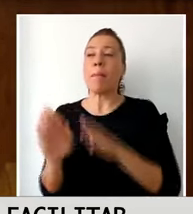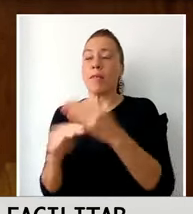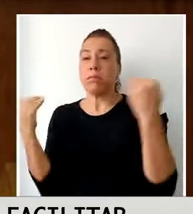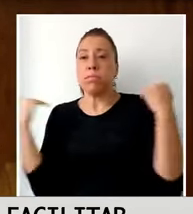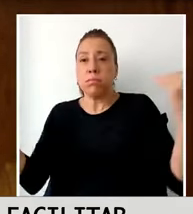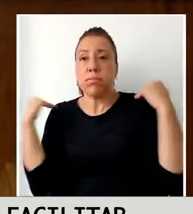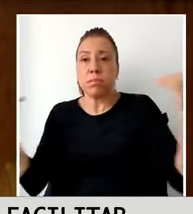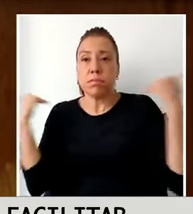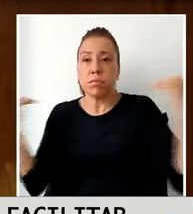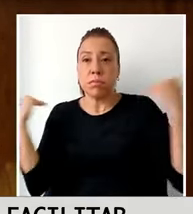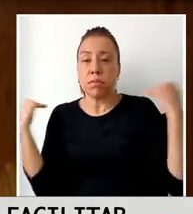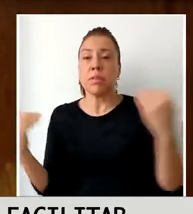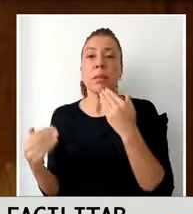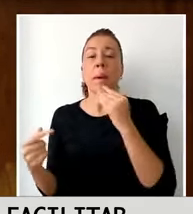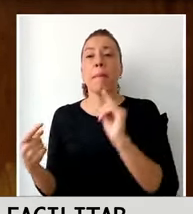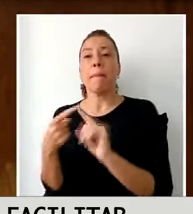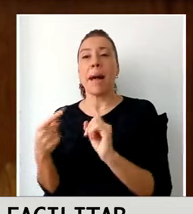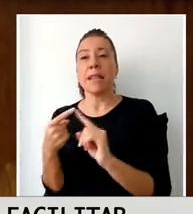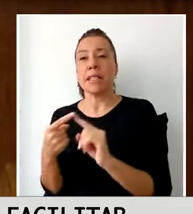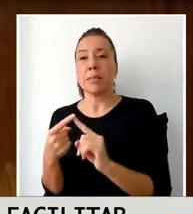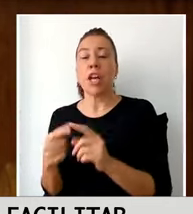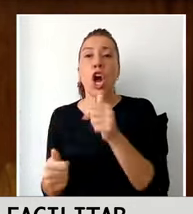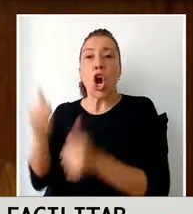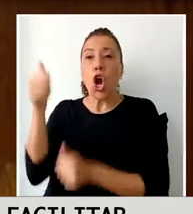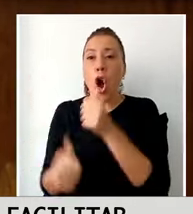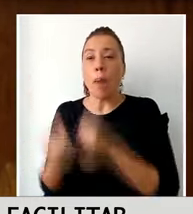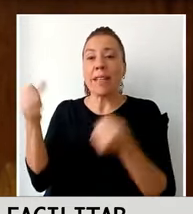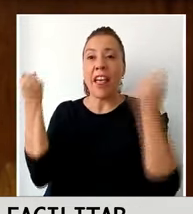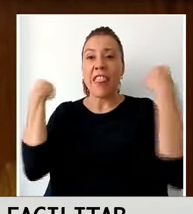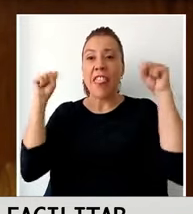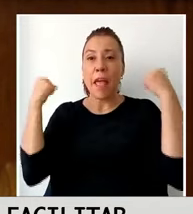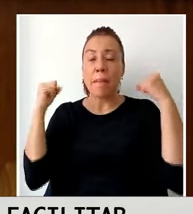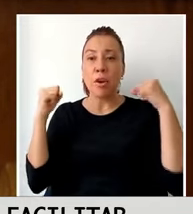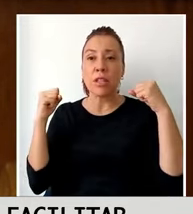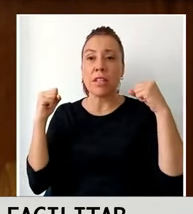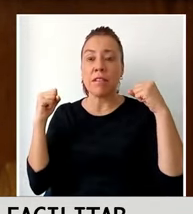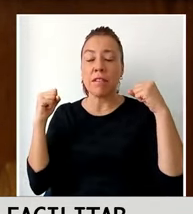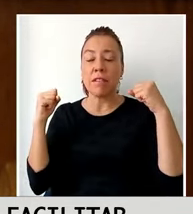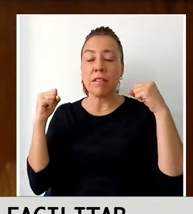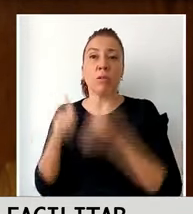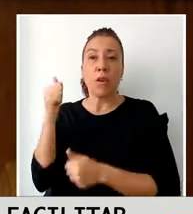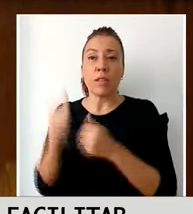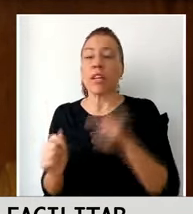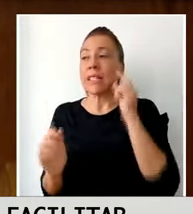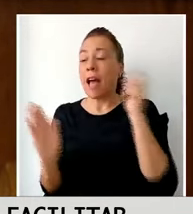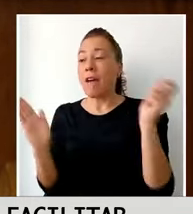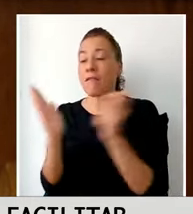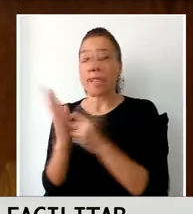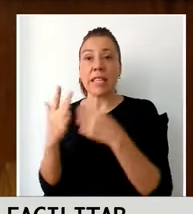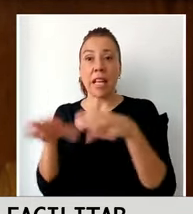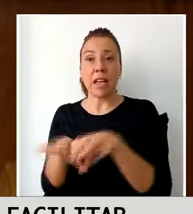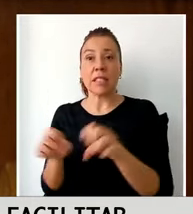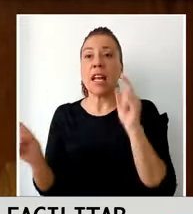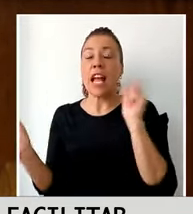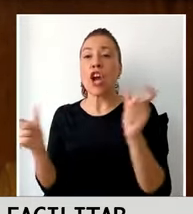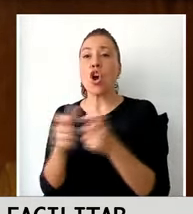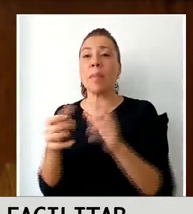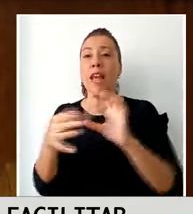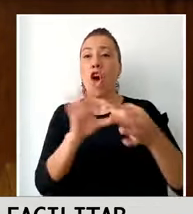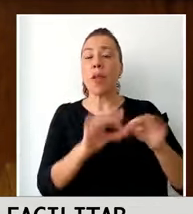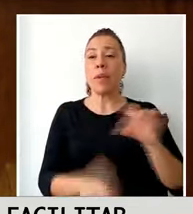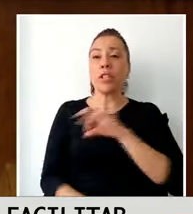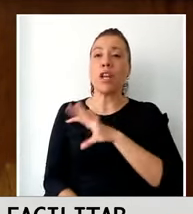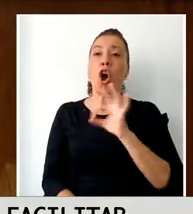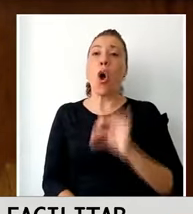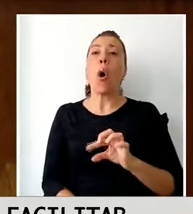participación en las competiciones deportivas oficiales programadas por el comité olímpico de chile o para olímpico